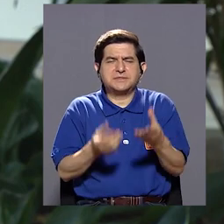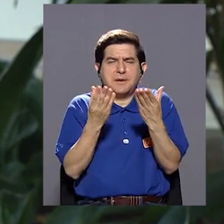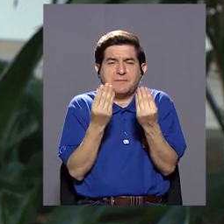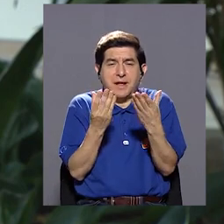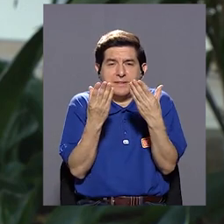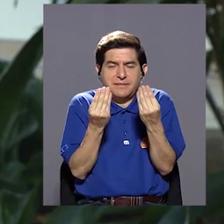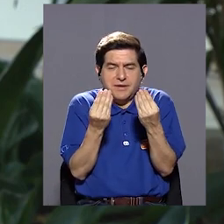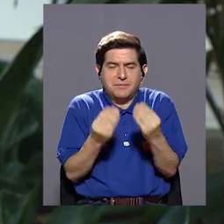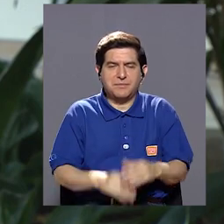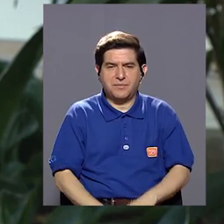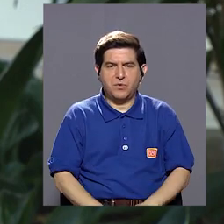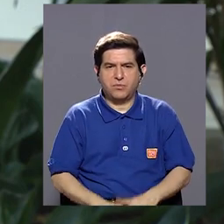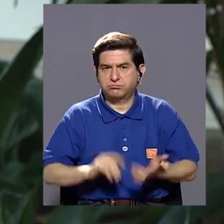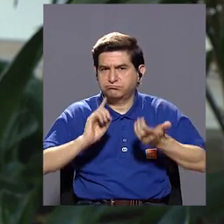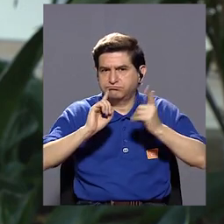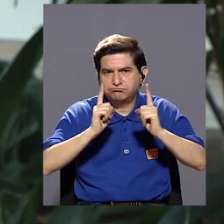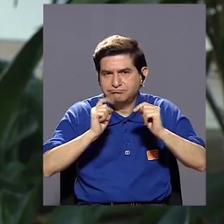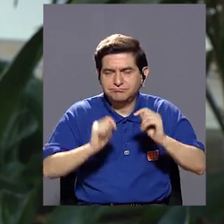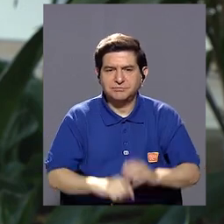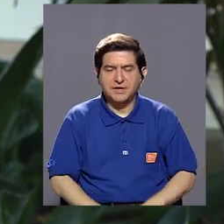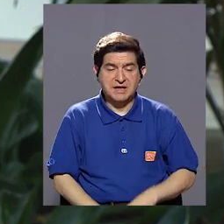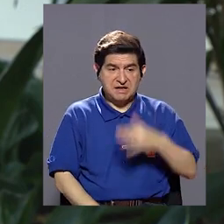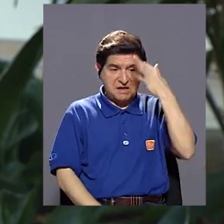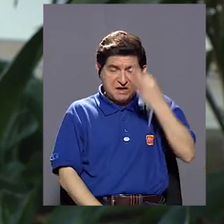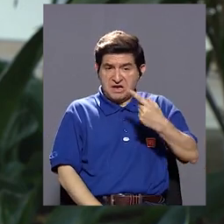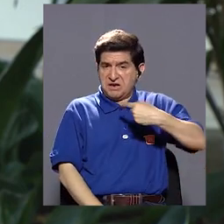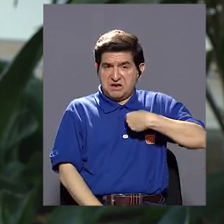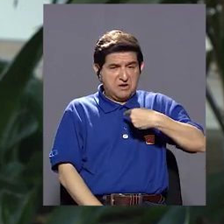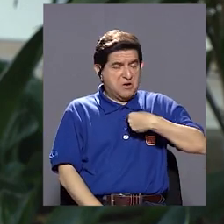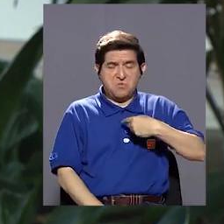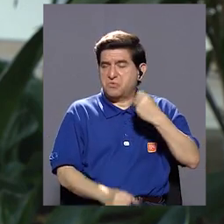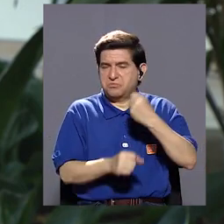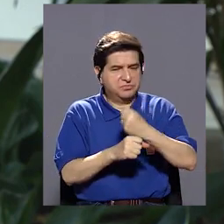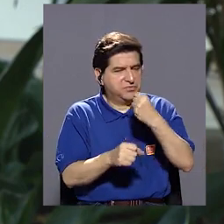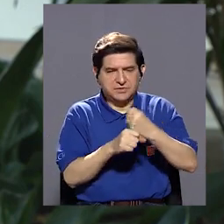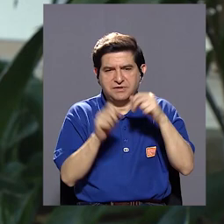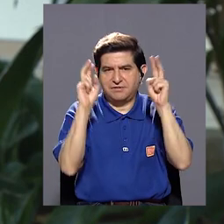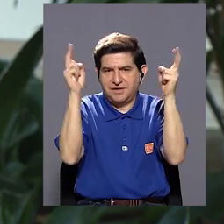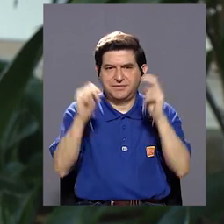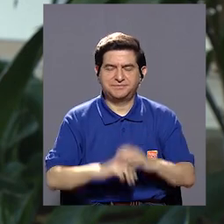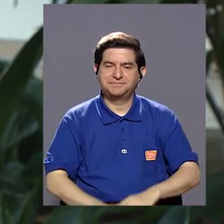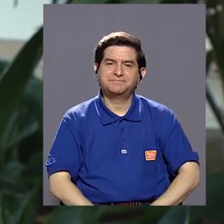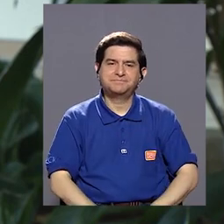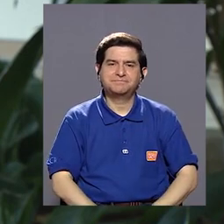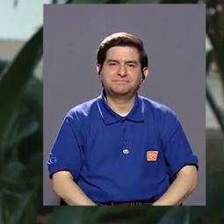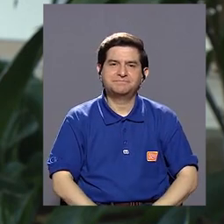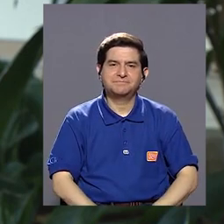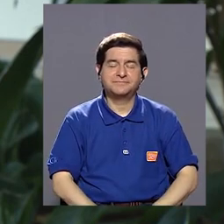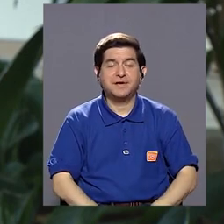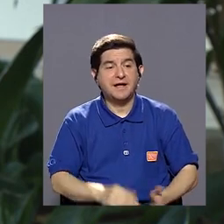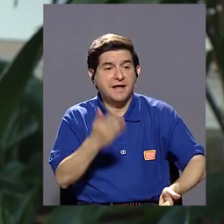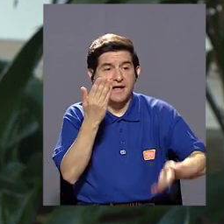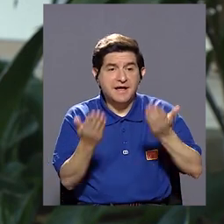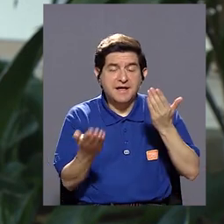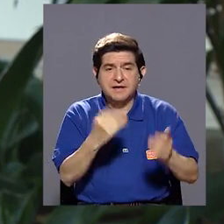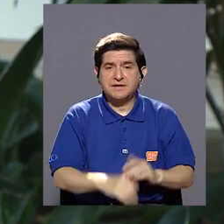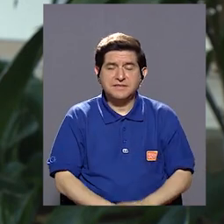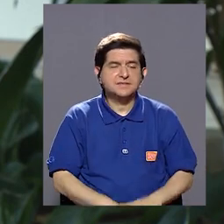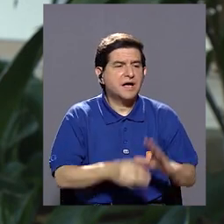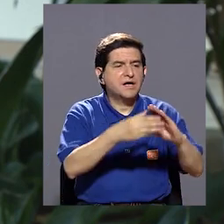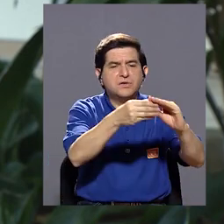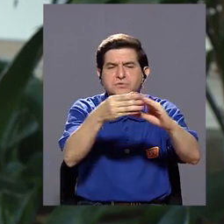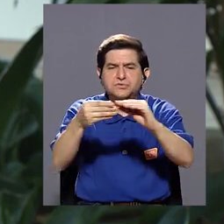uno puede enfrentar es que crean que uno no está trabajando realmente, ¿verdad? Entonces, de repente pueden